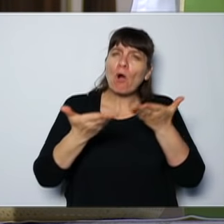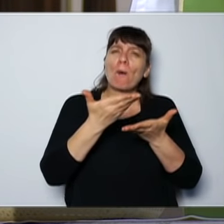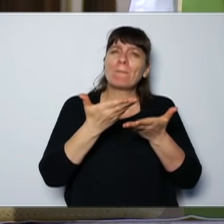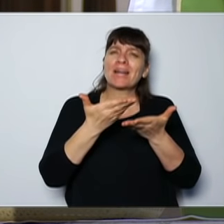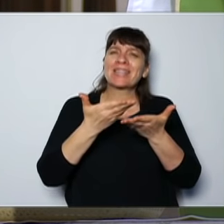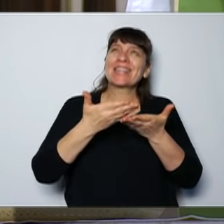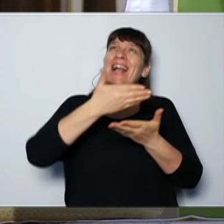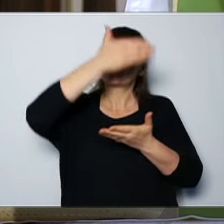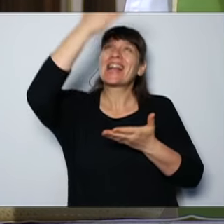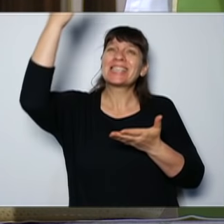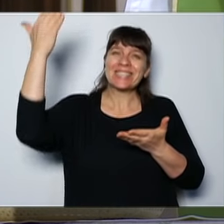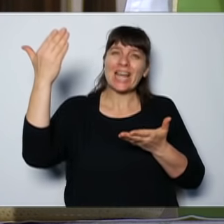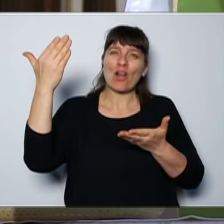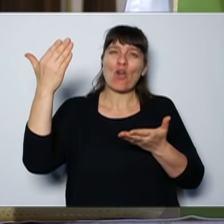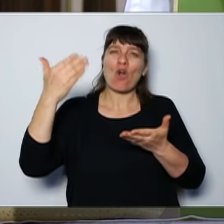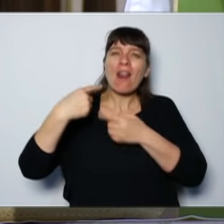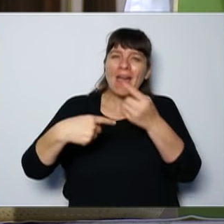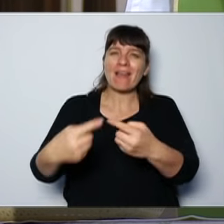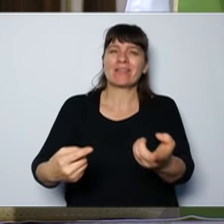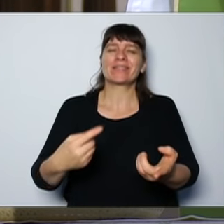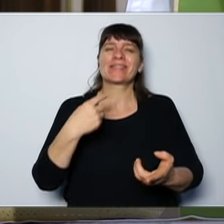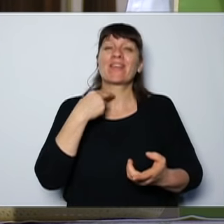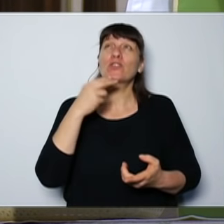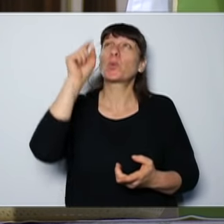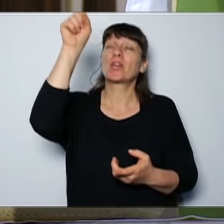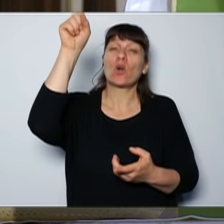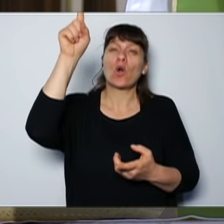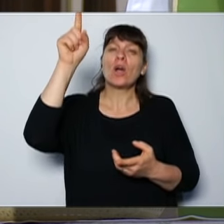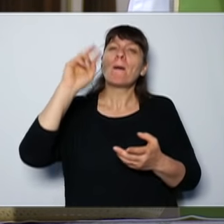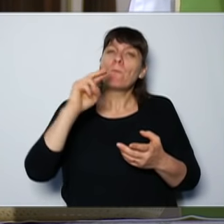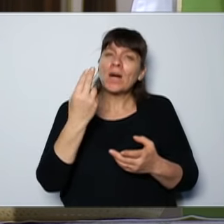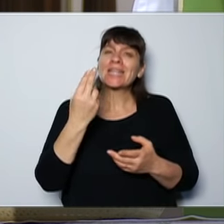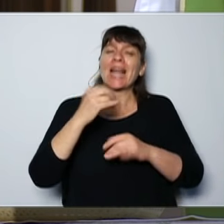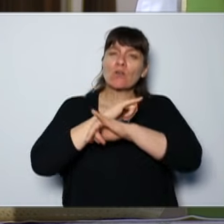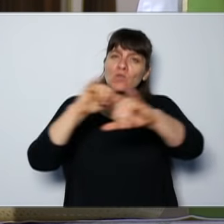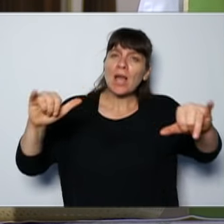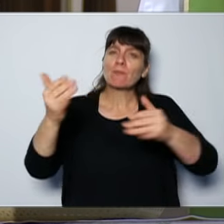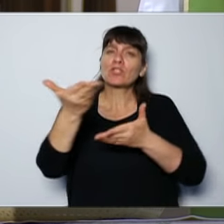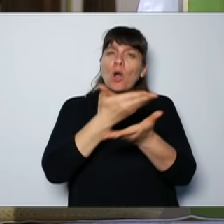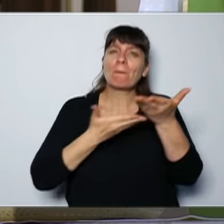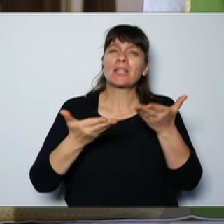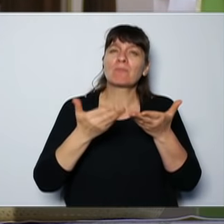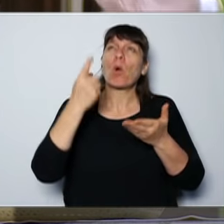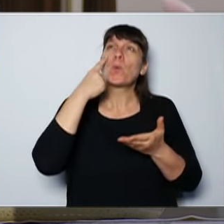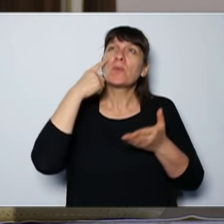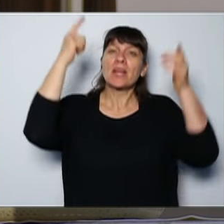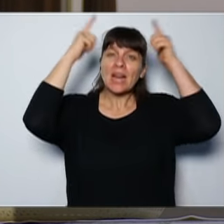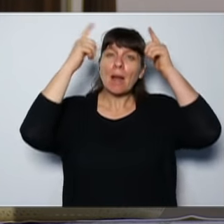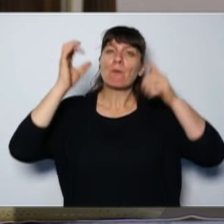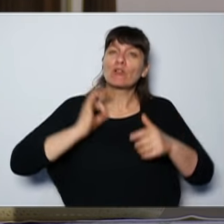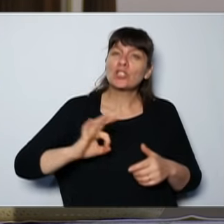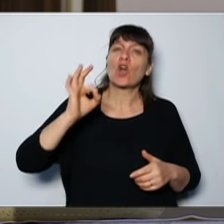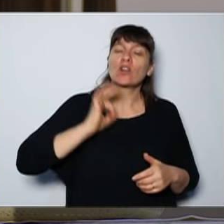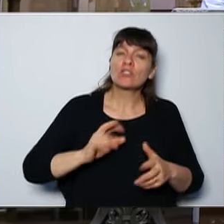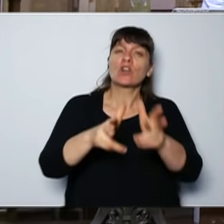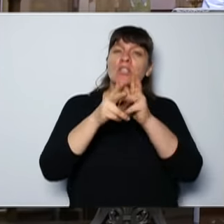de la herencia gloriosa de tu Hijo, cuya muerte anunciamos y compartimos. Él que vive y reina por